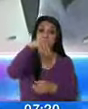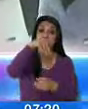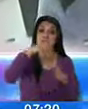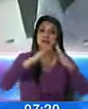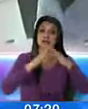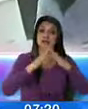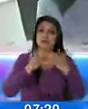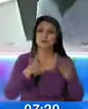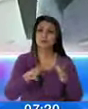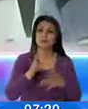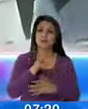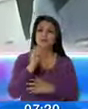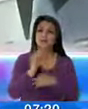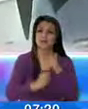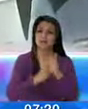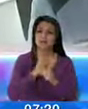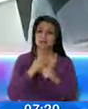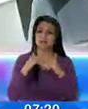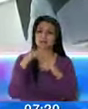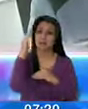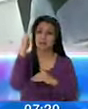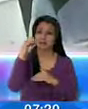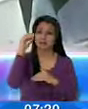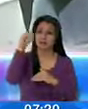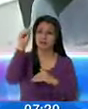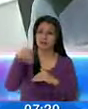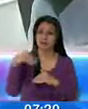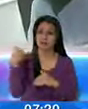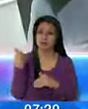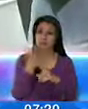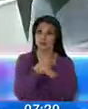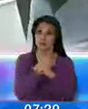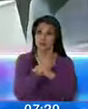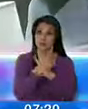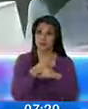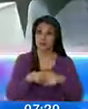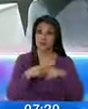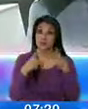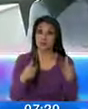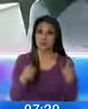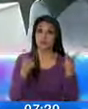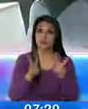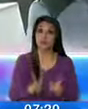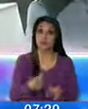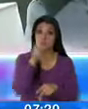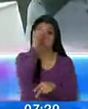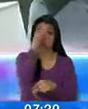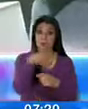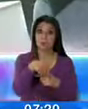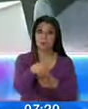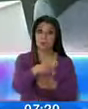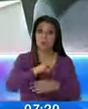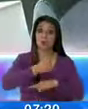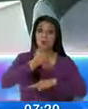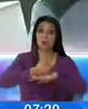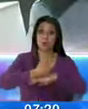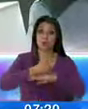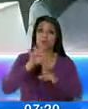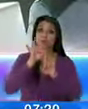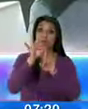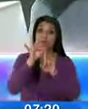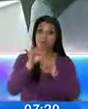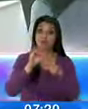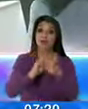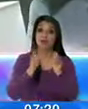tienen alrededor de 70 o más de porcentaje con discapacidad. Sin embargo, también el día domingo habrán juntas especiales en